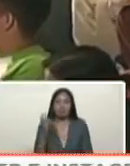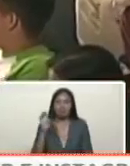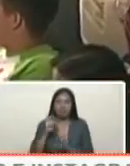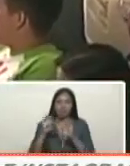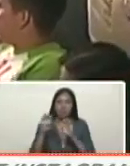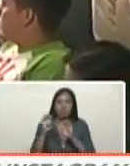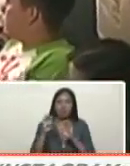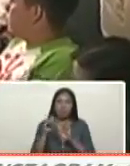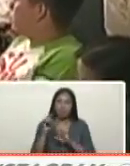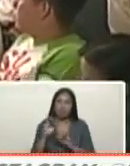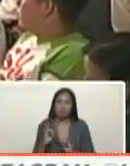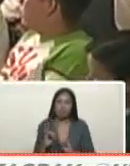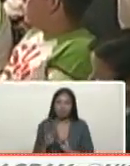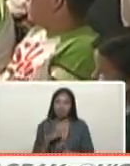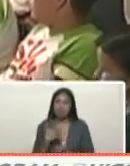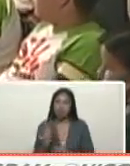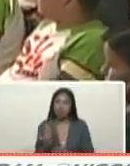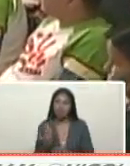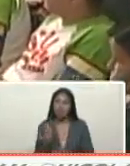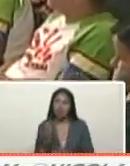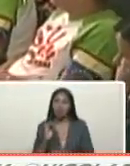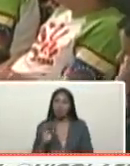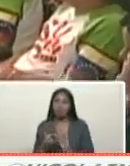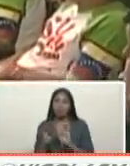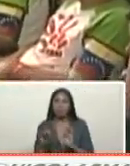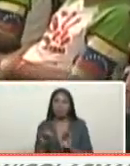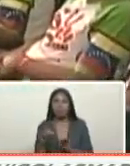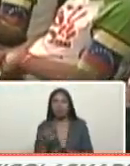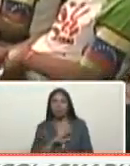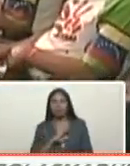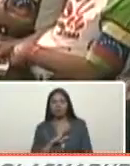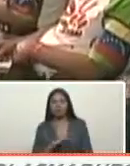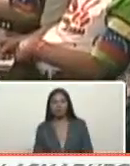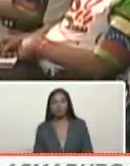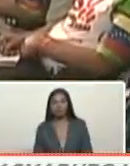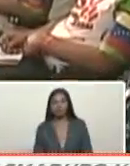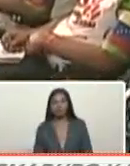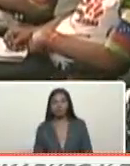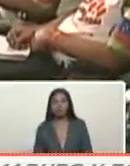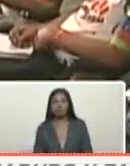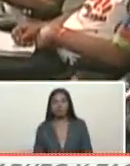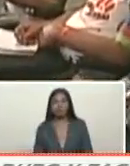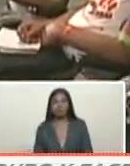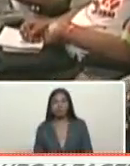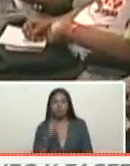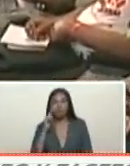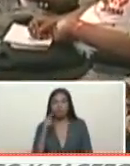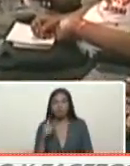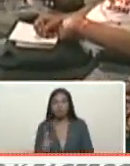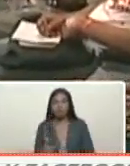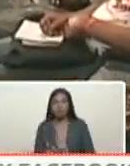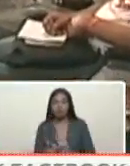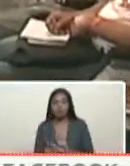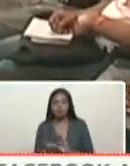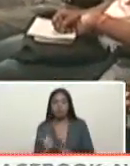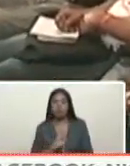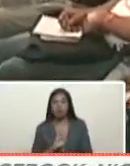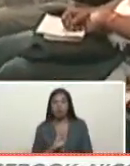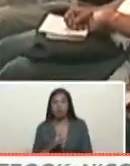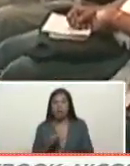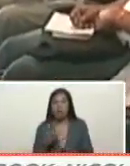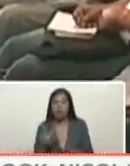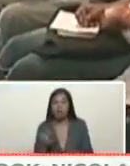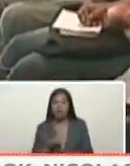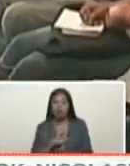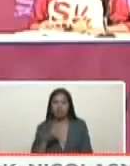Esta es la metodología que yo quiero. Quiero la metodología de la misión Robinson. Luego declaramos los estados libres del alfabetismo. Y luego